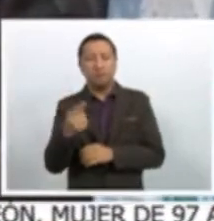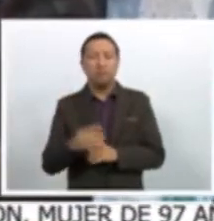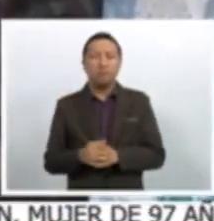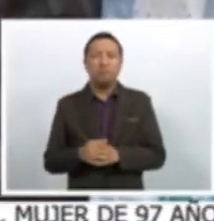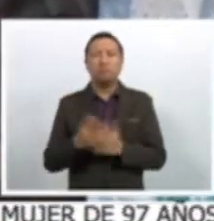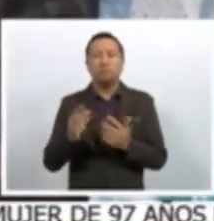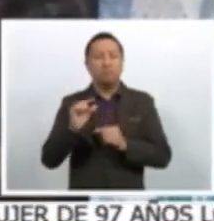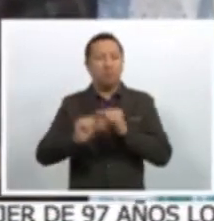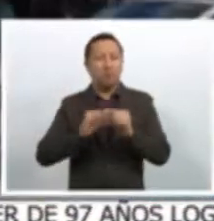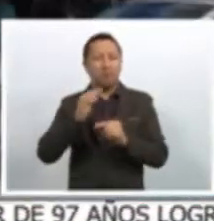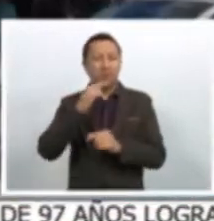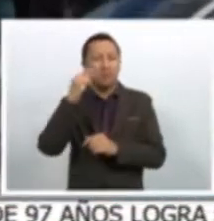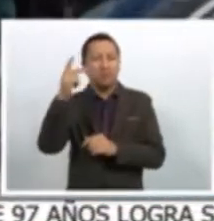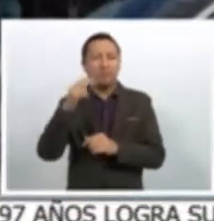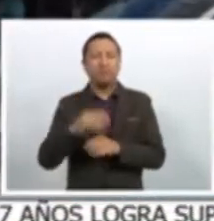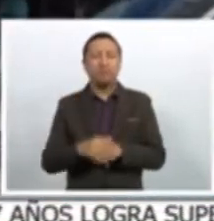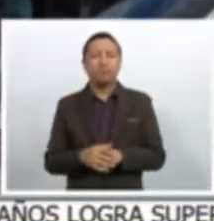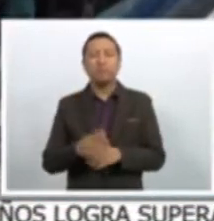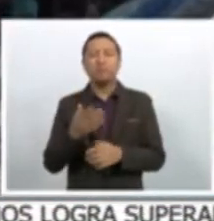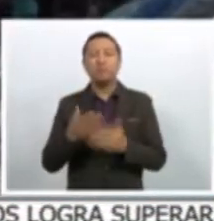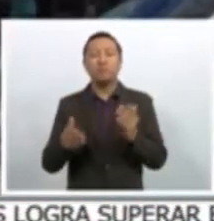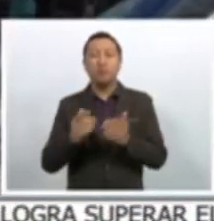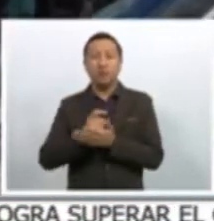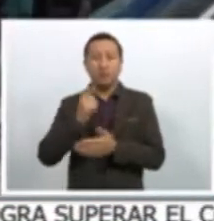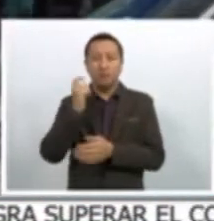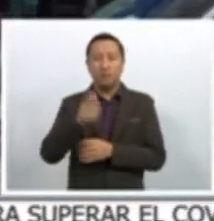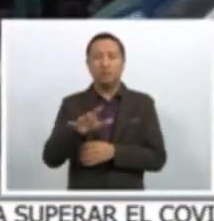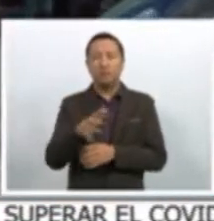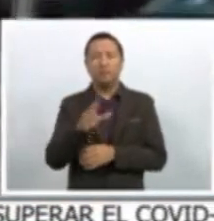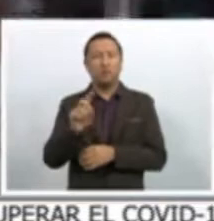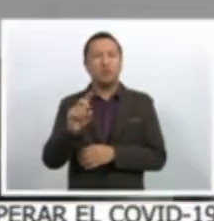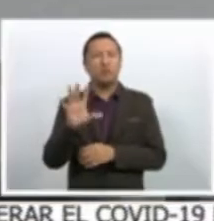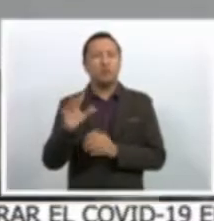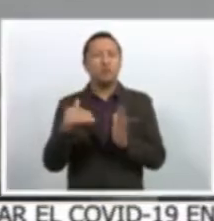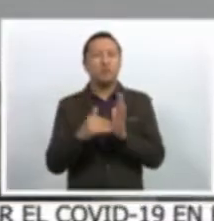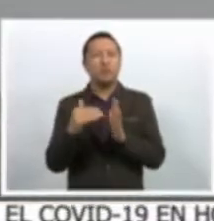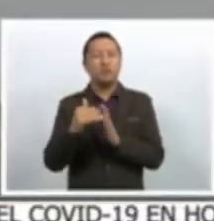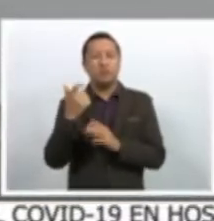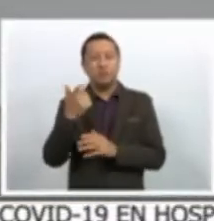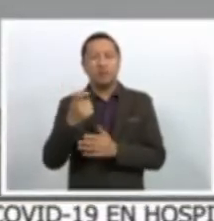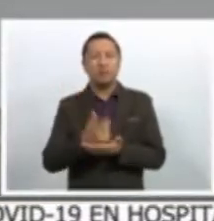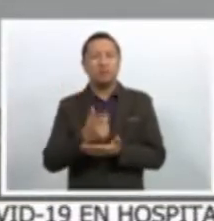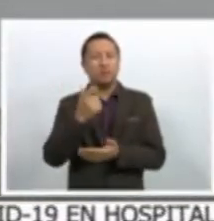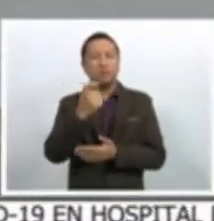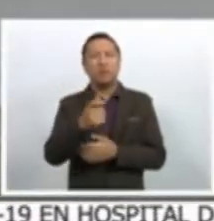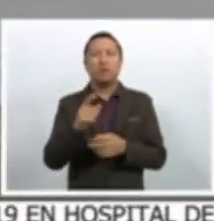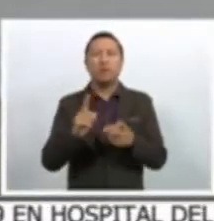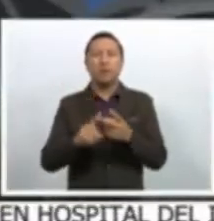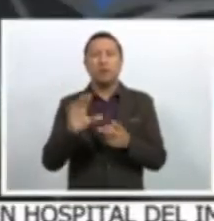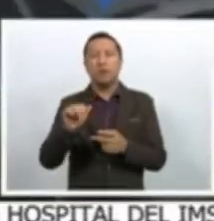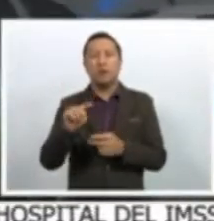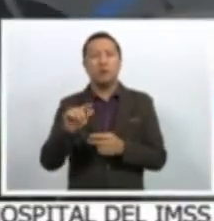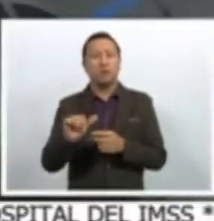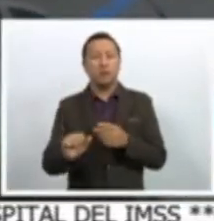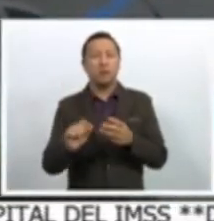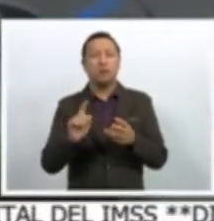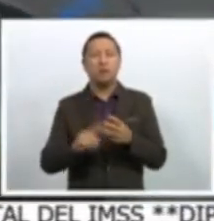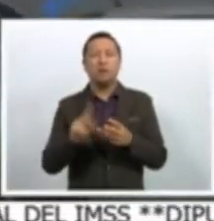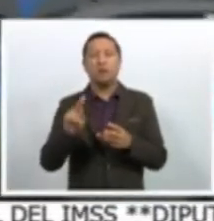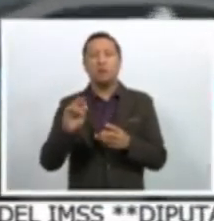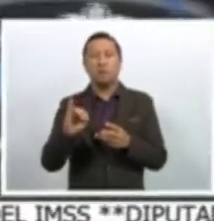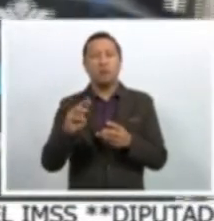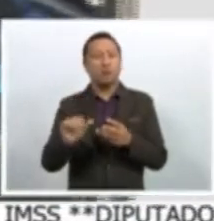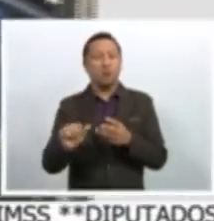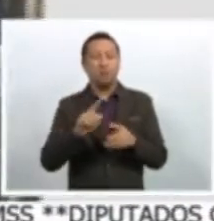ha ido mejorando, por lo que no está en riesgo el pago de más de 35 millones de pesos en aguinaldos, canasta básica y prima vacacional, aseguró